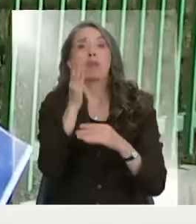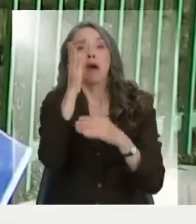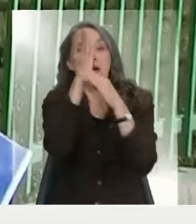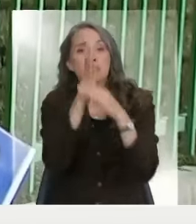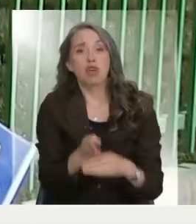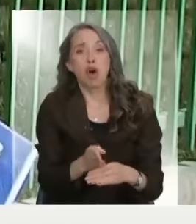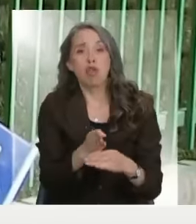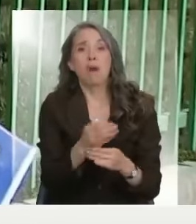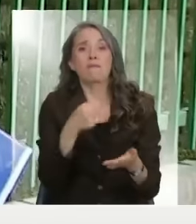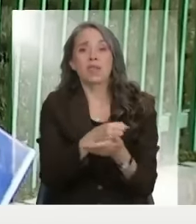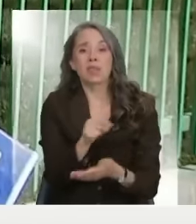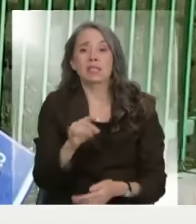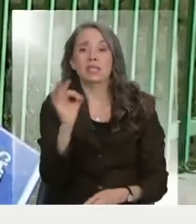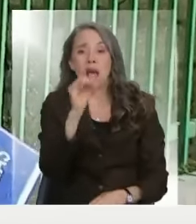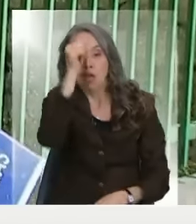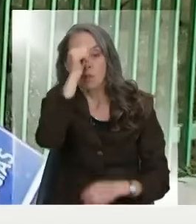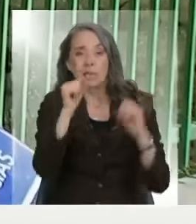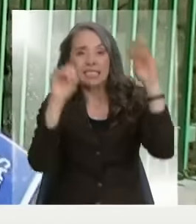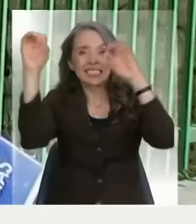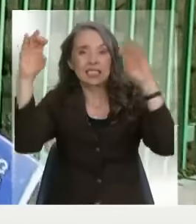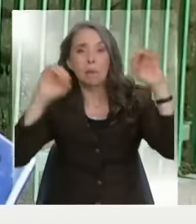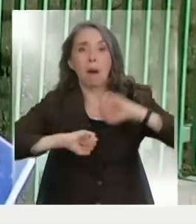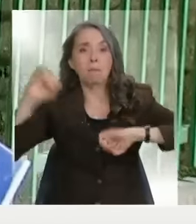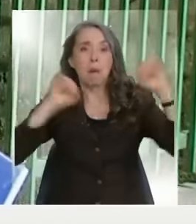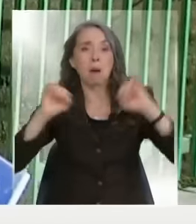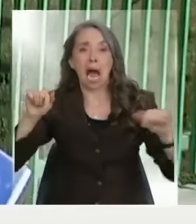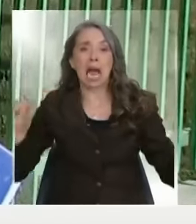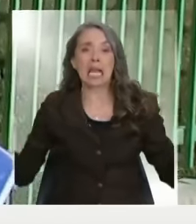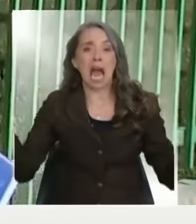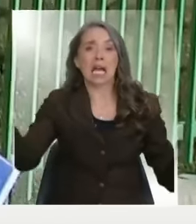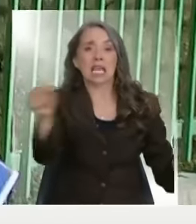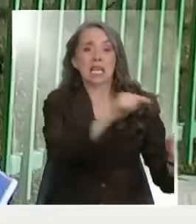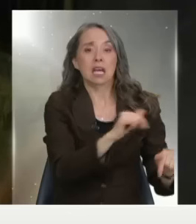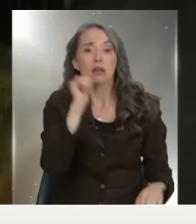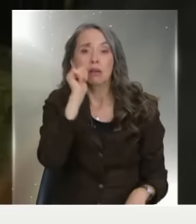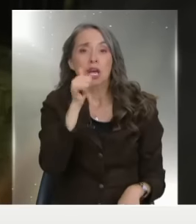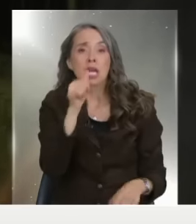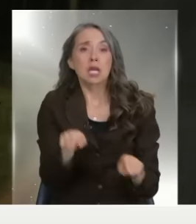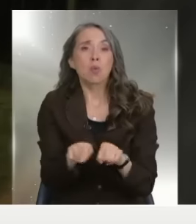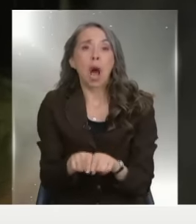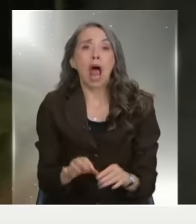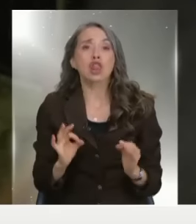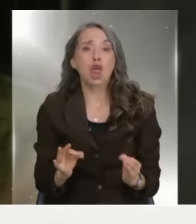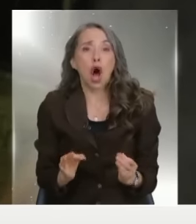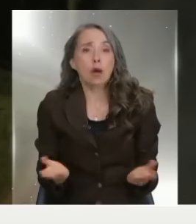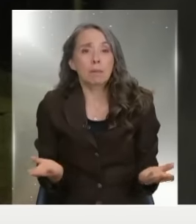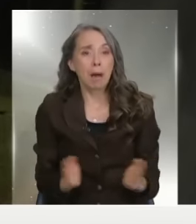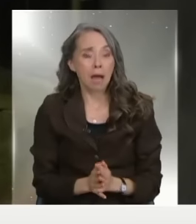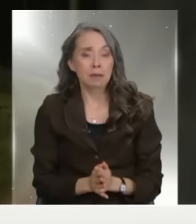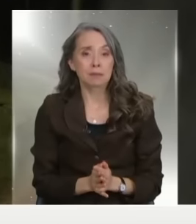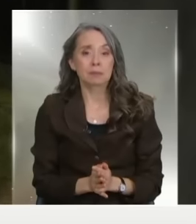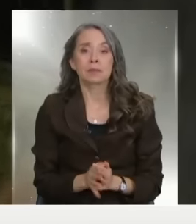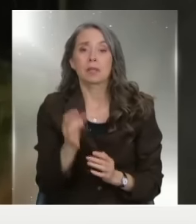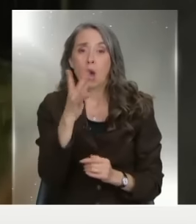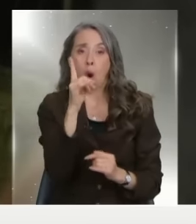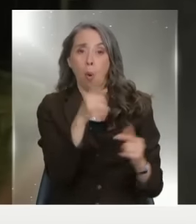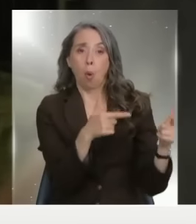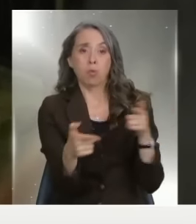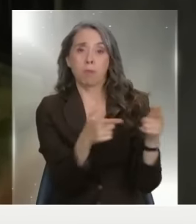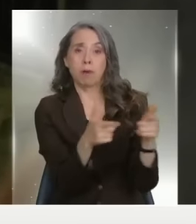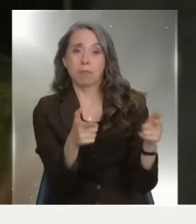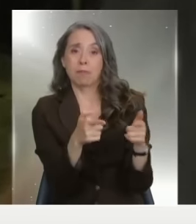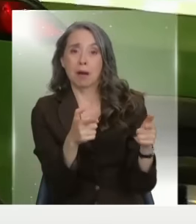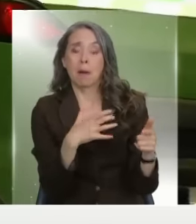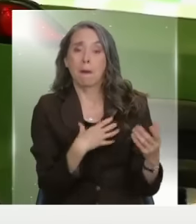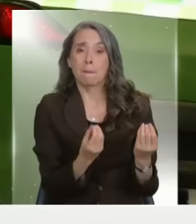los juegos artificiales en el semáforo, acá, en todos lados. Así que una rutina normal. Aún así, no ha sido la única balacera que sembró el